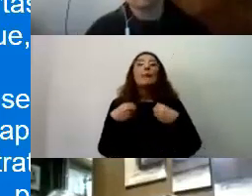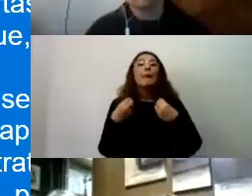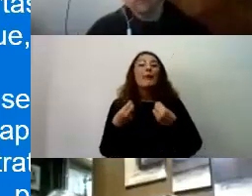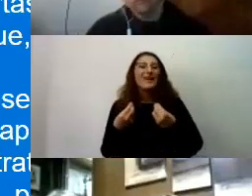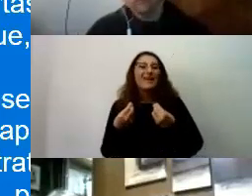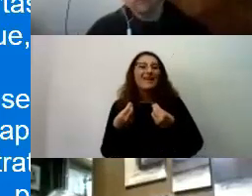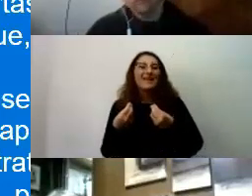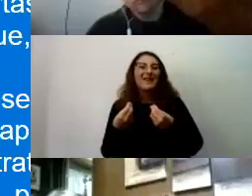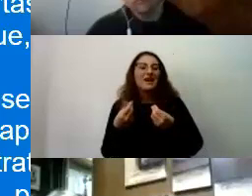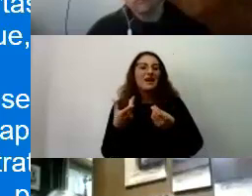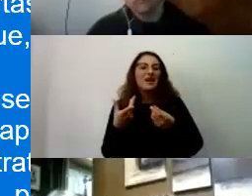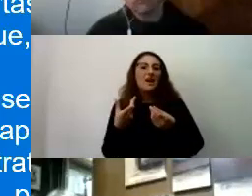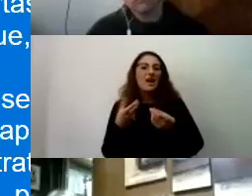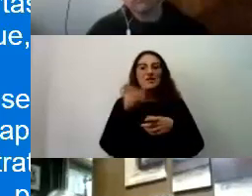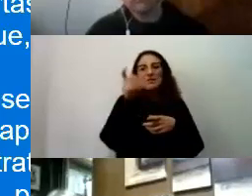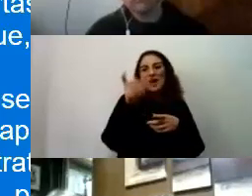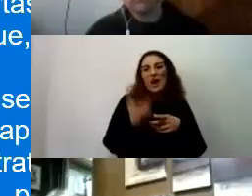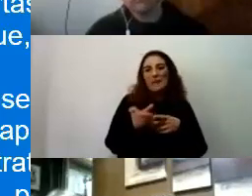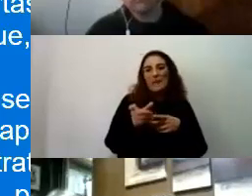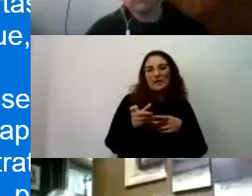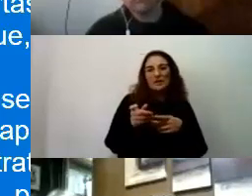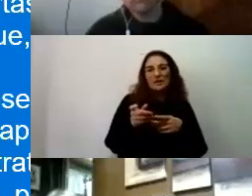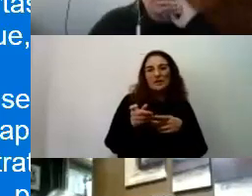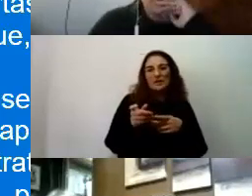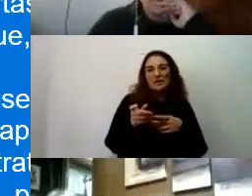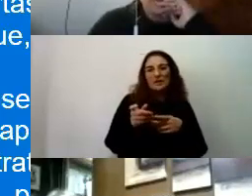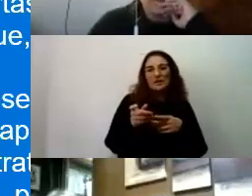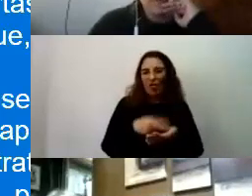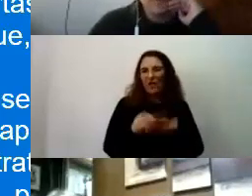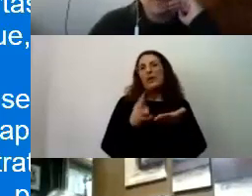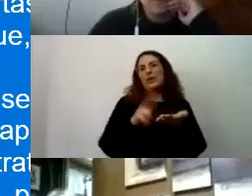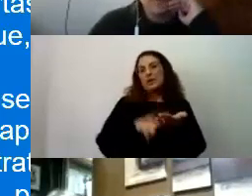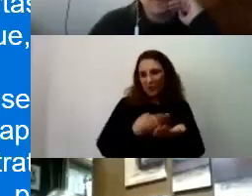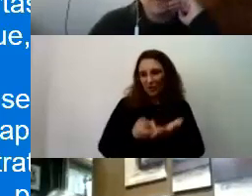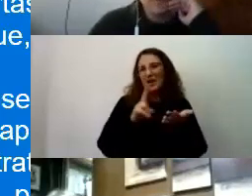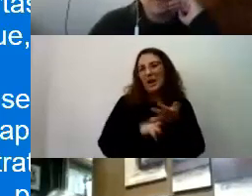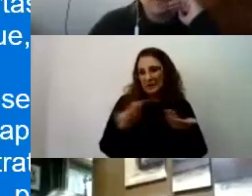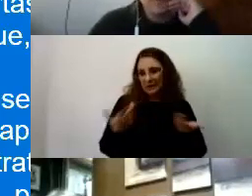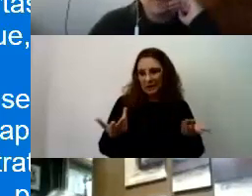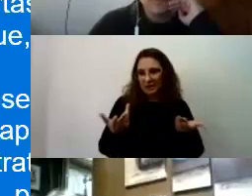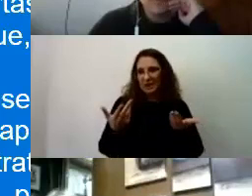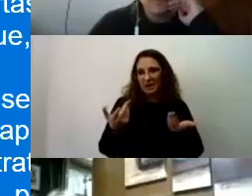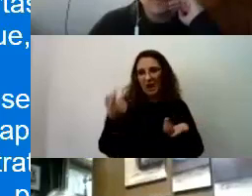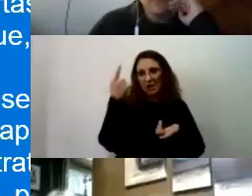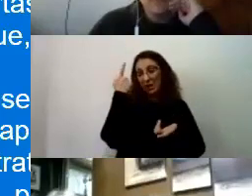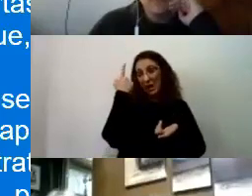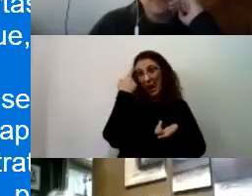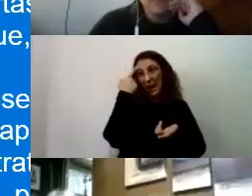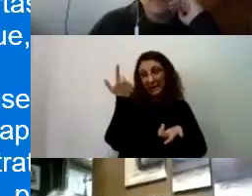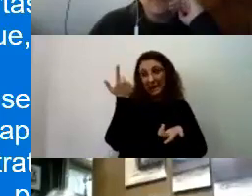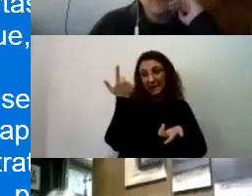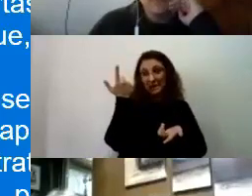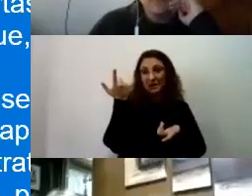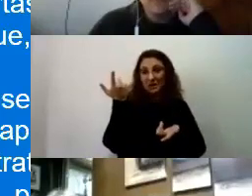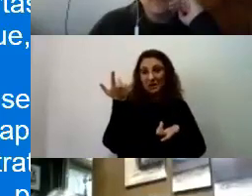cuya desaparición fáctica o pérdida de virtualidad no era imaginable mientras se mantuviera